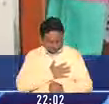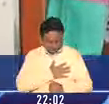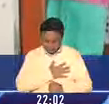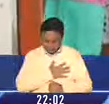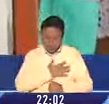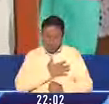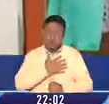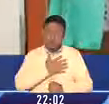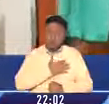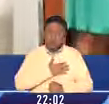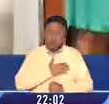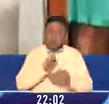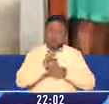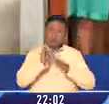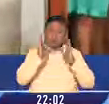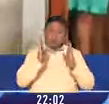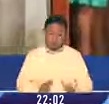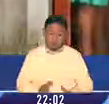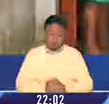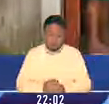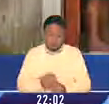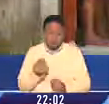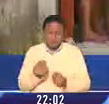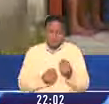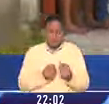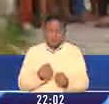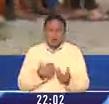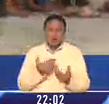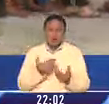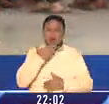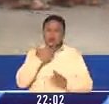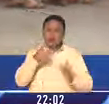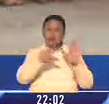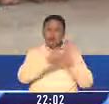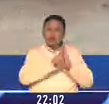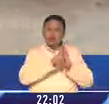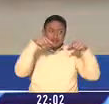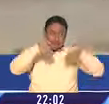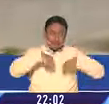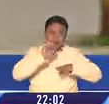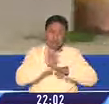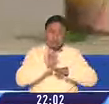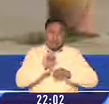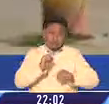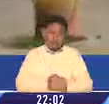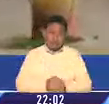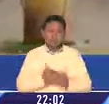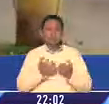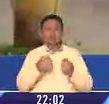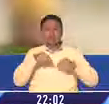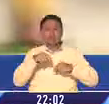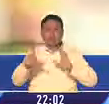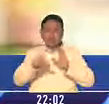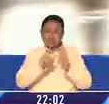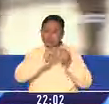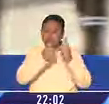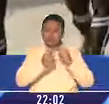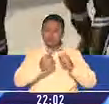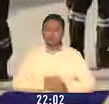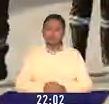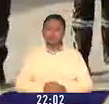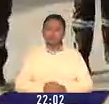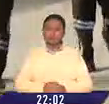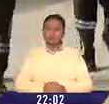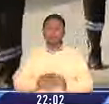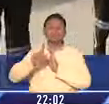ciudadano, no sé qué leyes pongan aquí en nuestro país, pero sí quisiera que las leyes se cambien. Poco